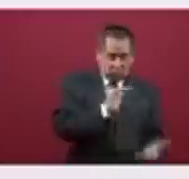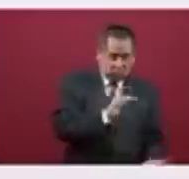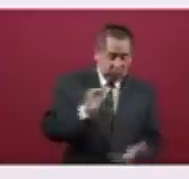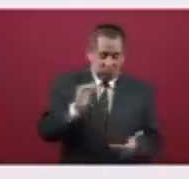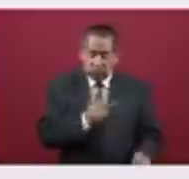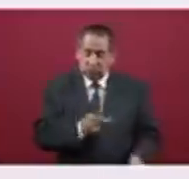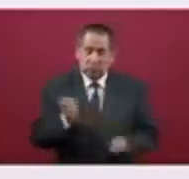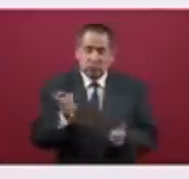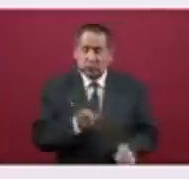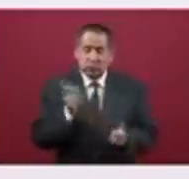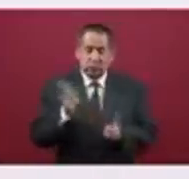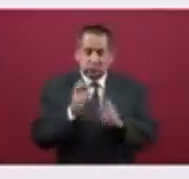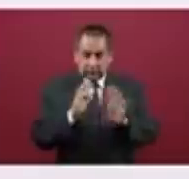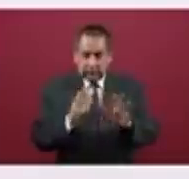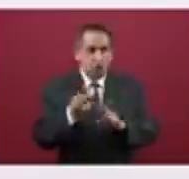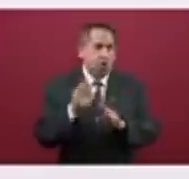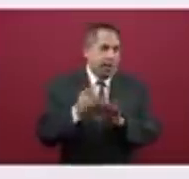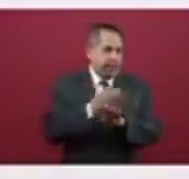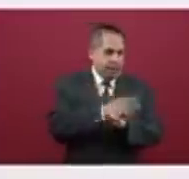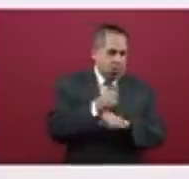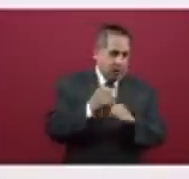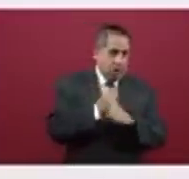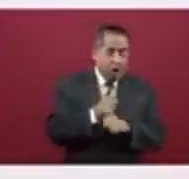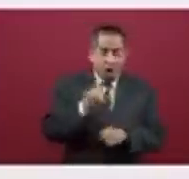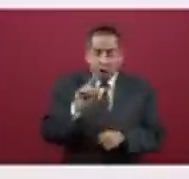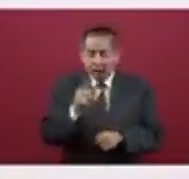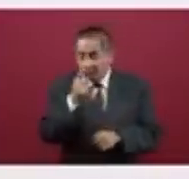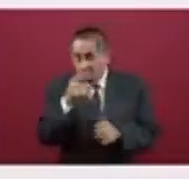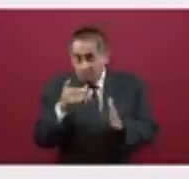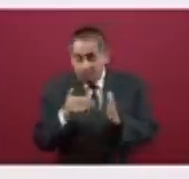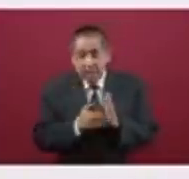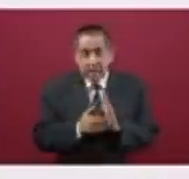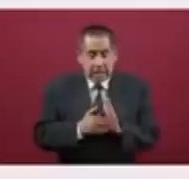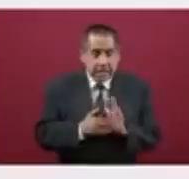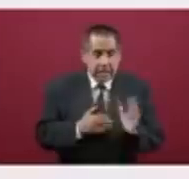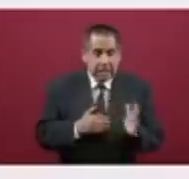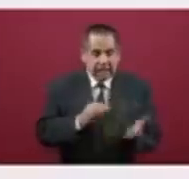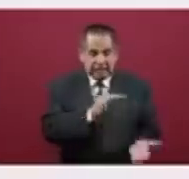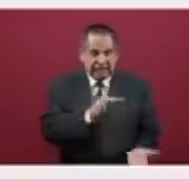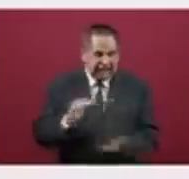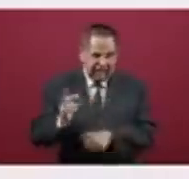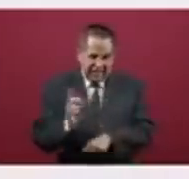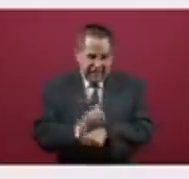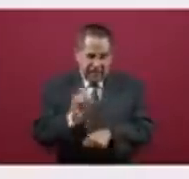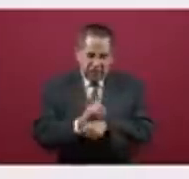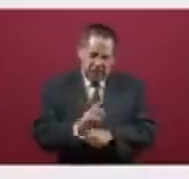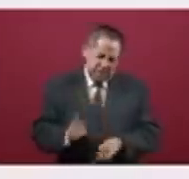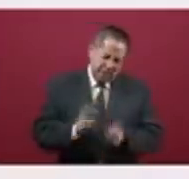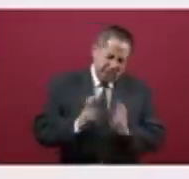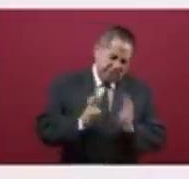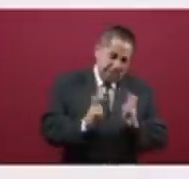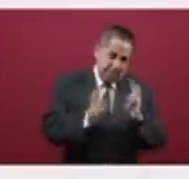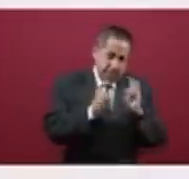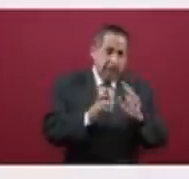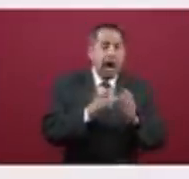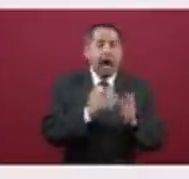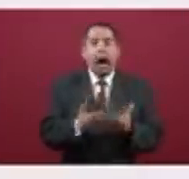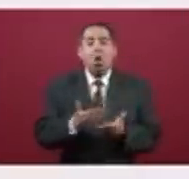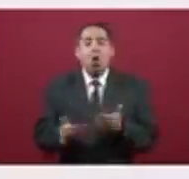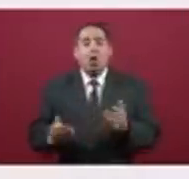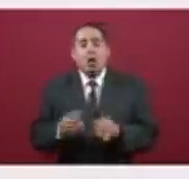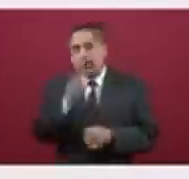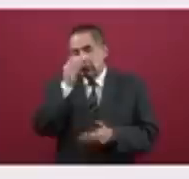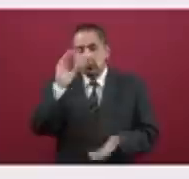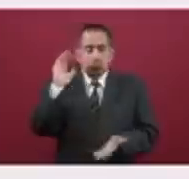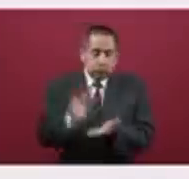en noviembre del año pasado 81 mil barriles diarios a sólo 15 mil